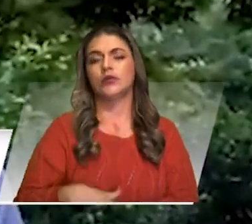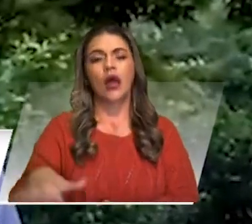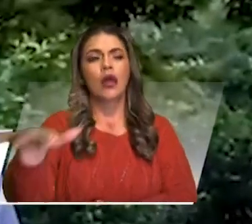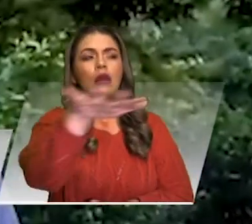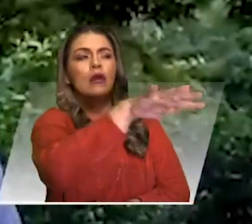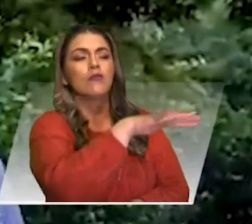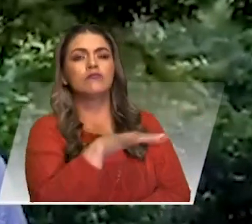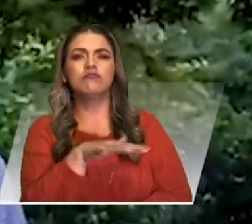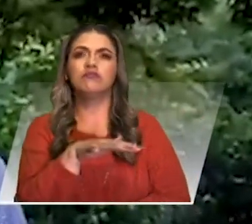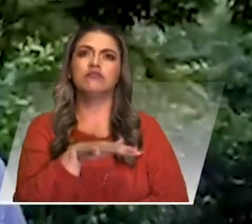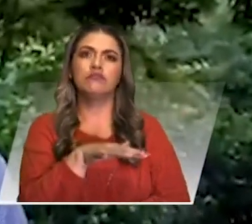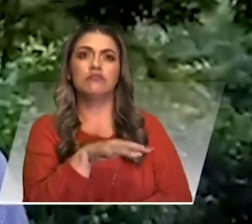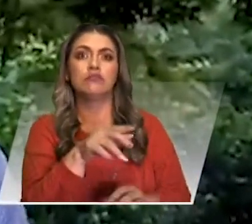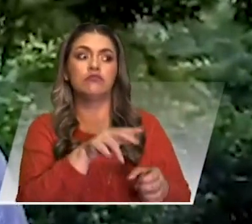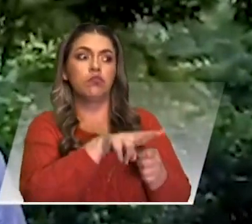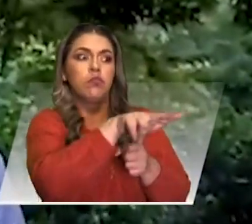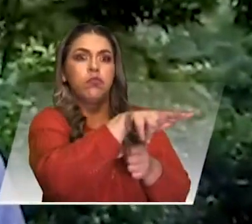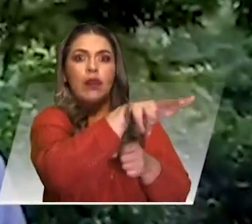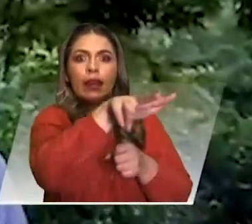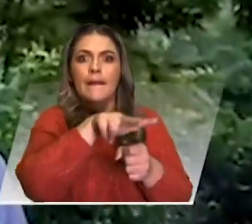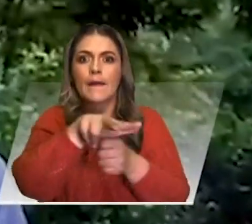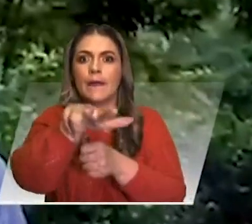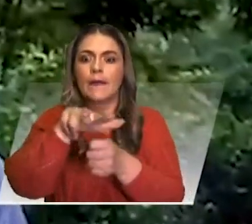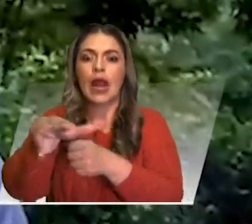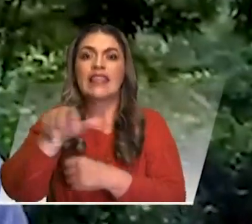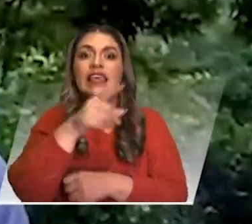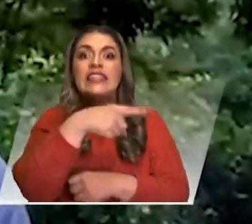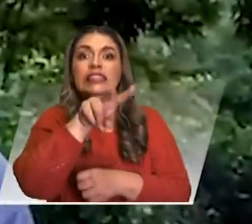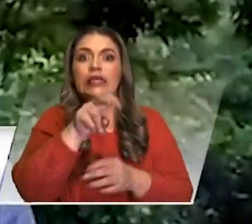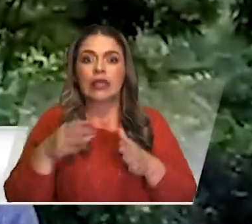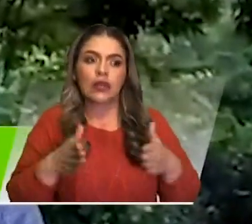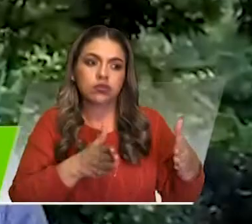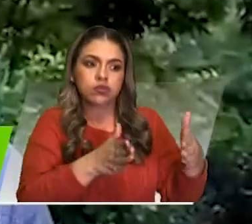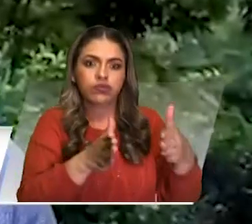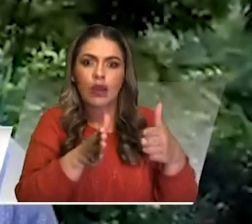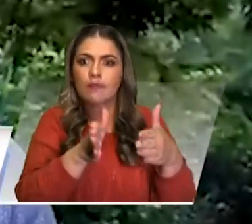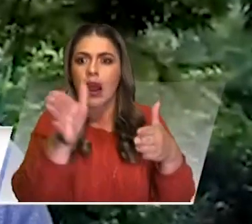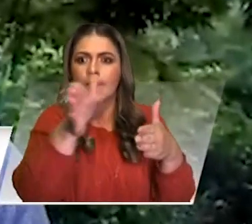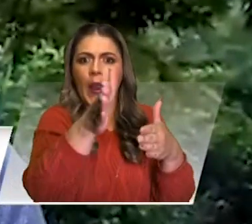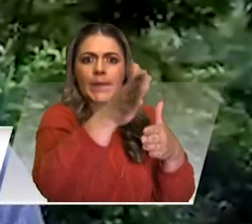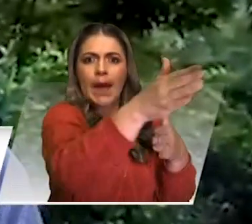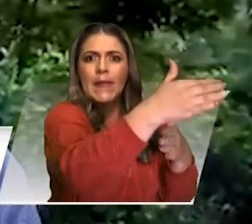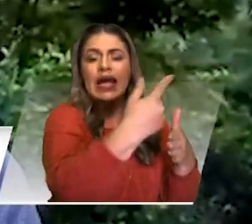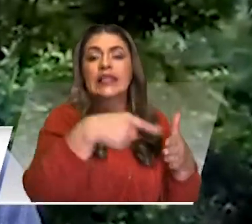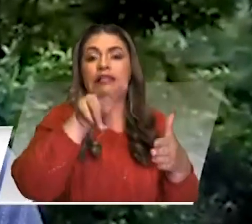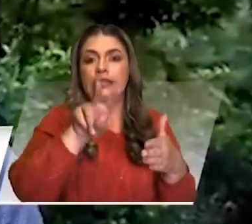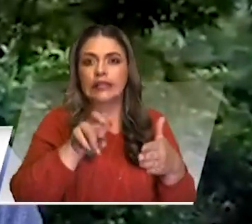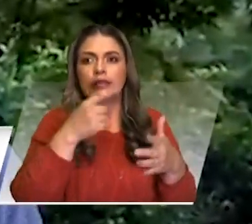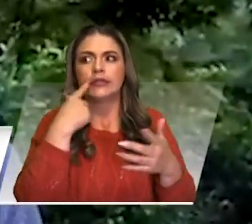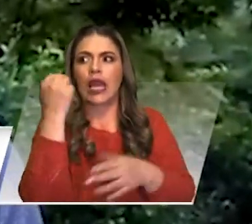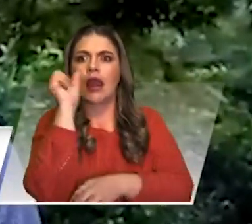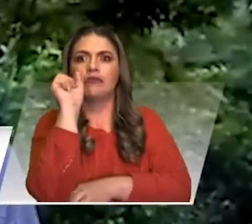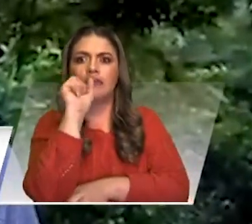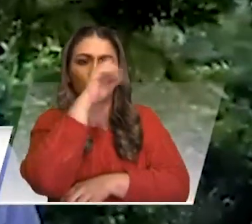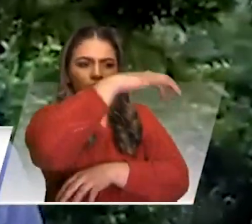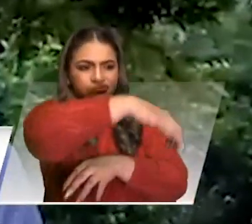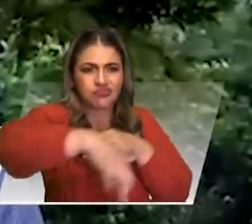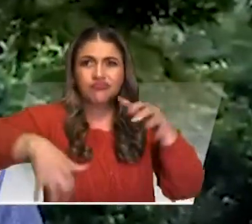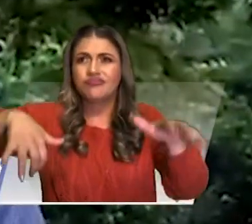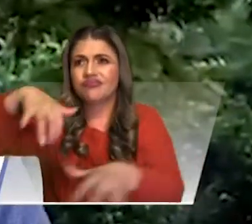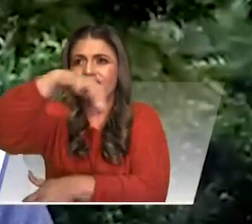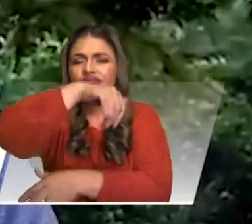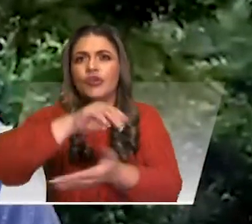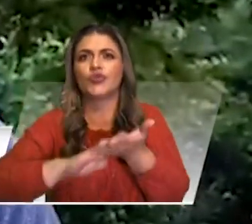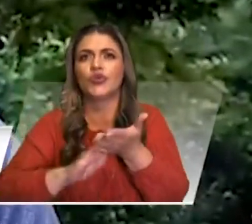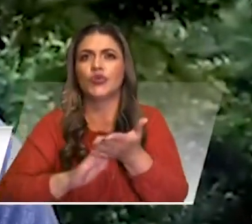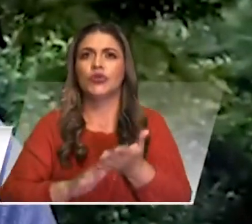lleva 17 veredas. En este momento se está trasladando maquinaria amarilla en la zona para abrir la vía, se